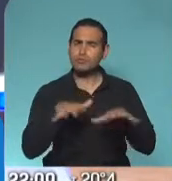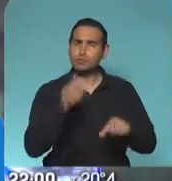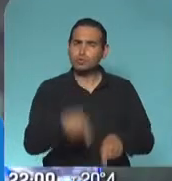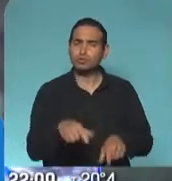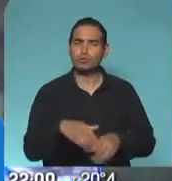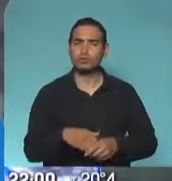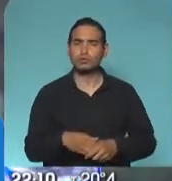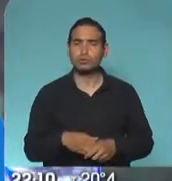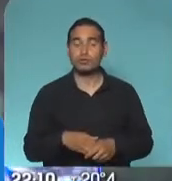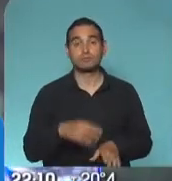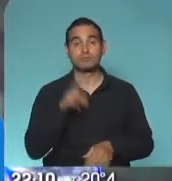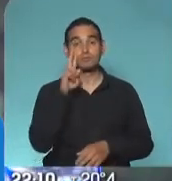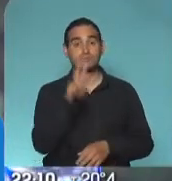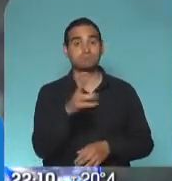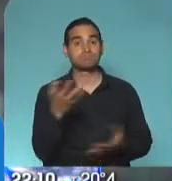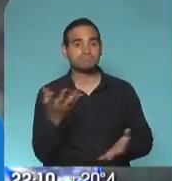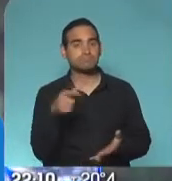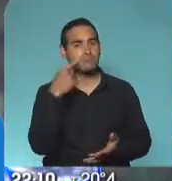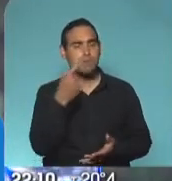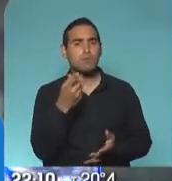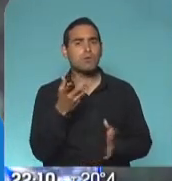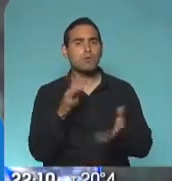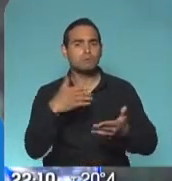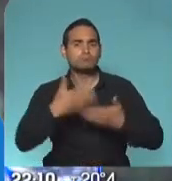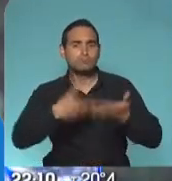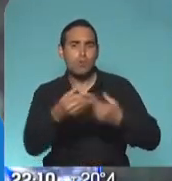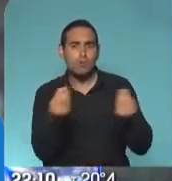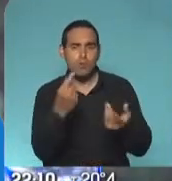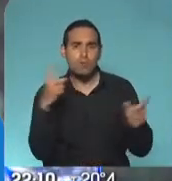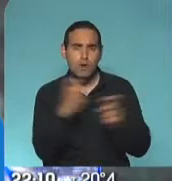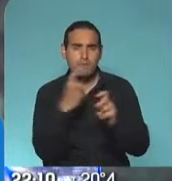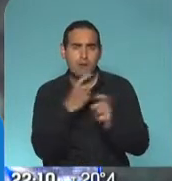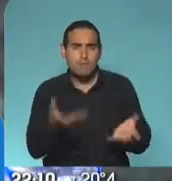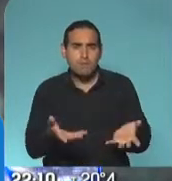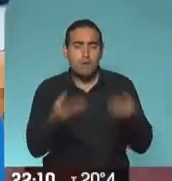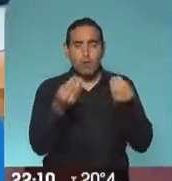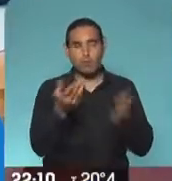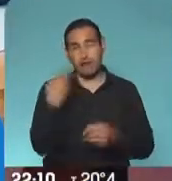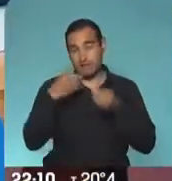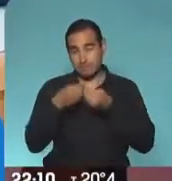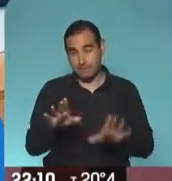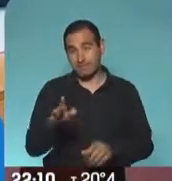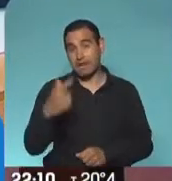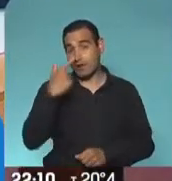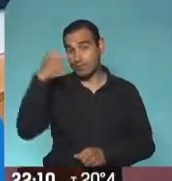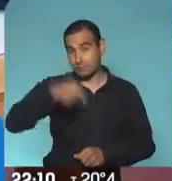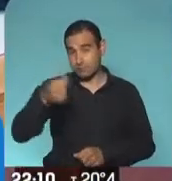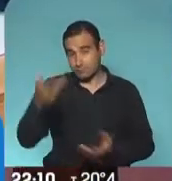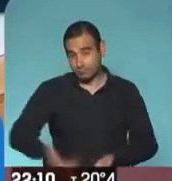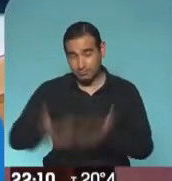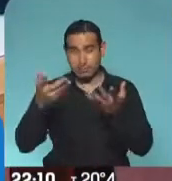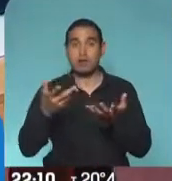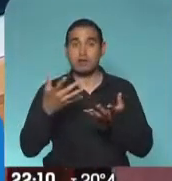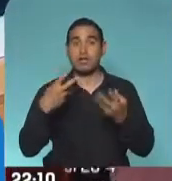Lo que estás marcando es la dinámica que se fue dando en el conflicto, ¿no? Donde recordemos, esto empieza con el aumento del combustible, un paro del